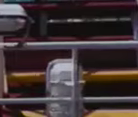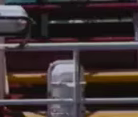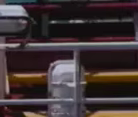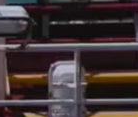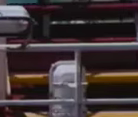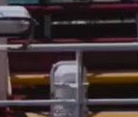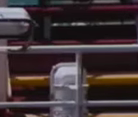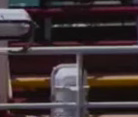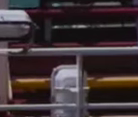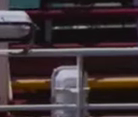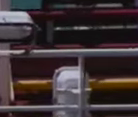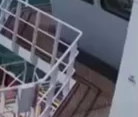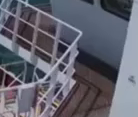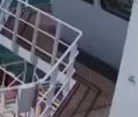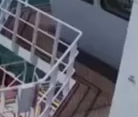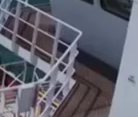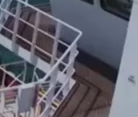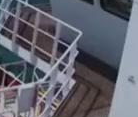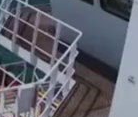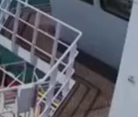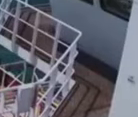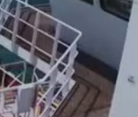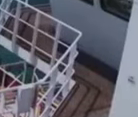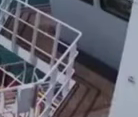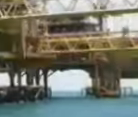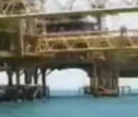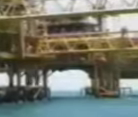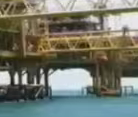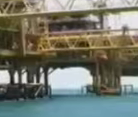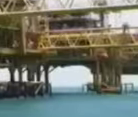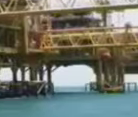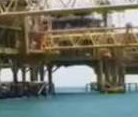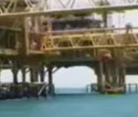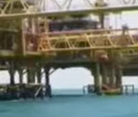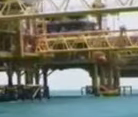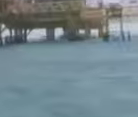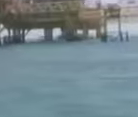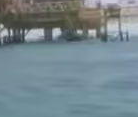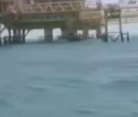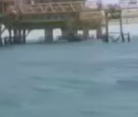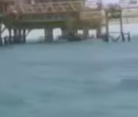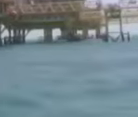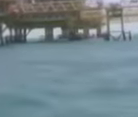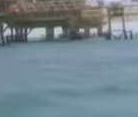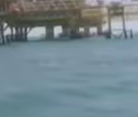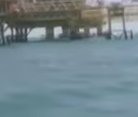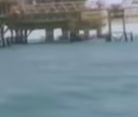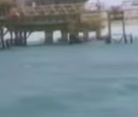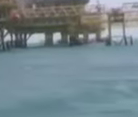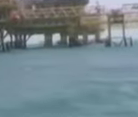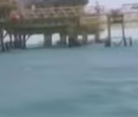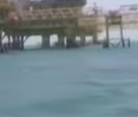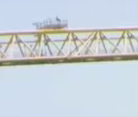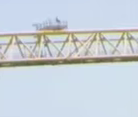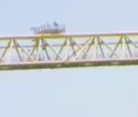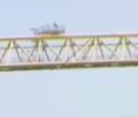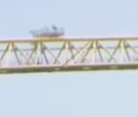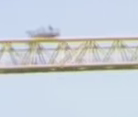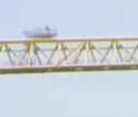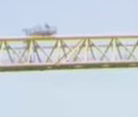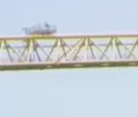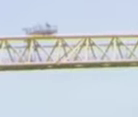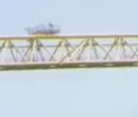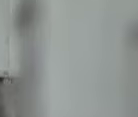recibió inyecciones de capital y alivios fiscales por hasta 80 mil millones de dólares para hacer frente a su deuda. El apoyo